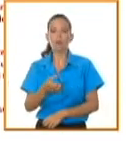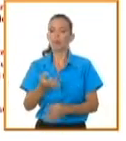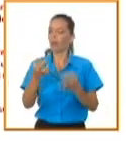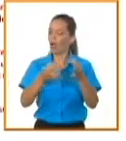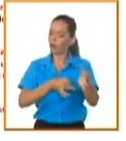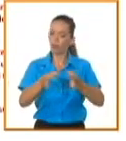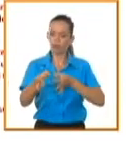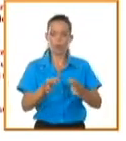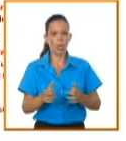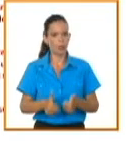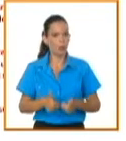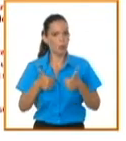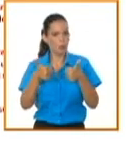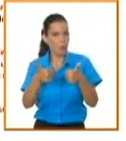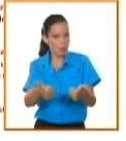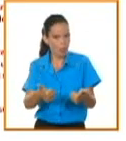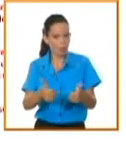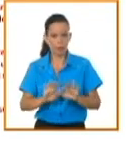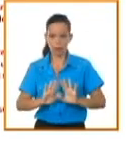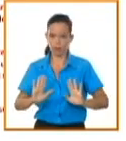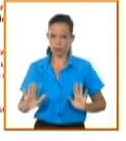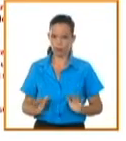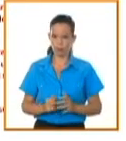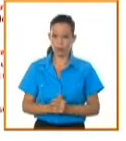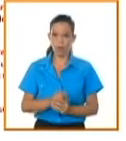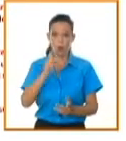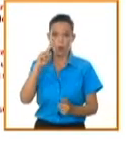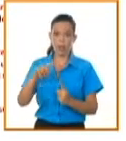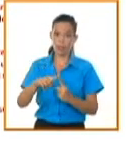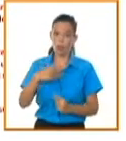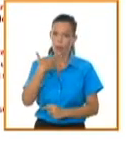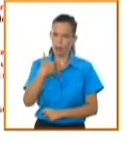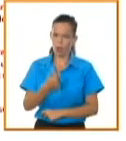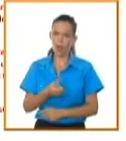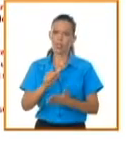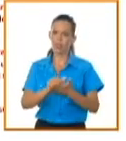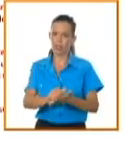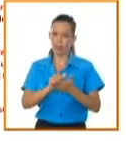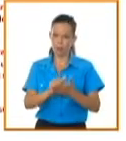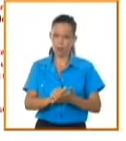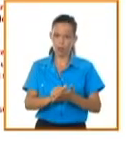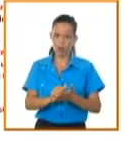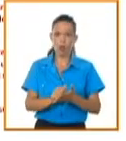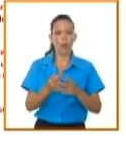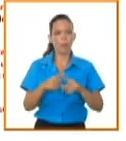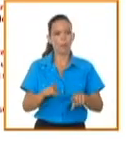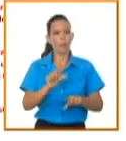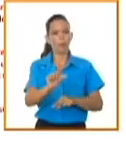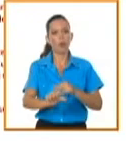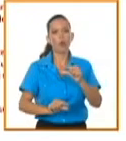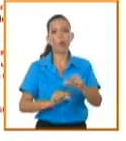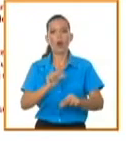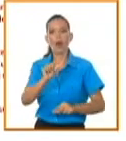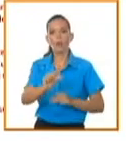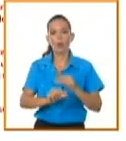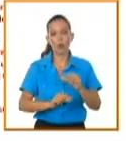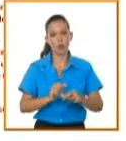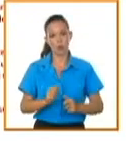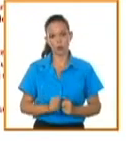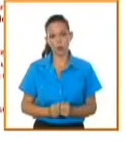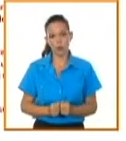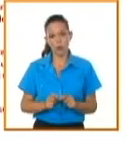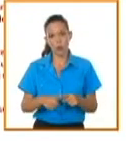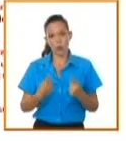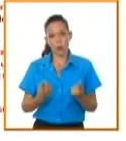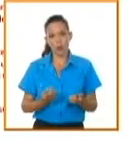de acuerdo con sus flujos Aunque el reto está en mejorar el servicio lo cual se logrará mientras mientras no se logrará dijo mientras